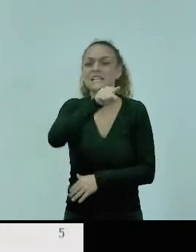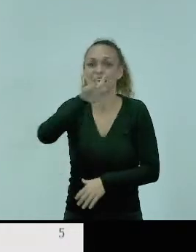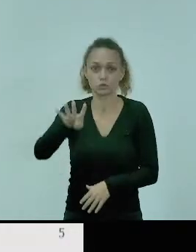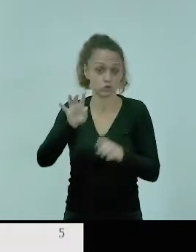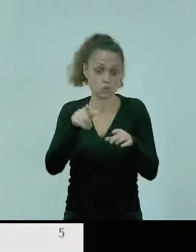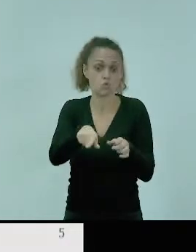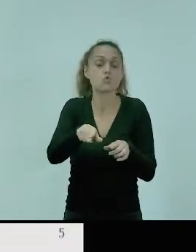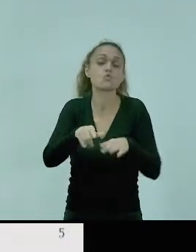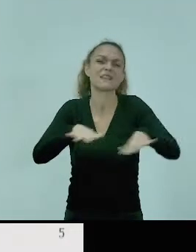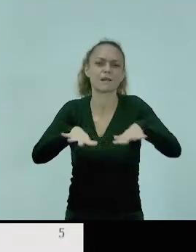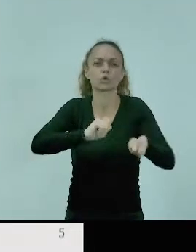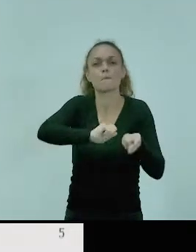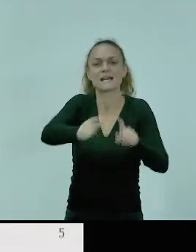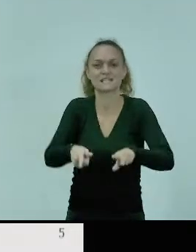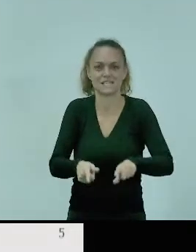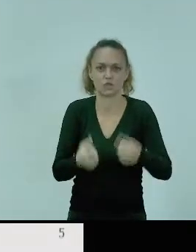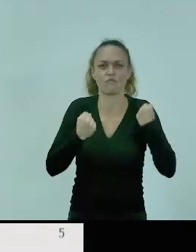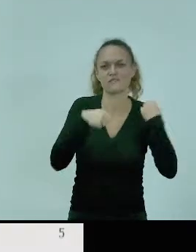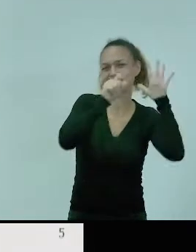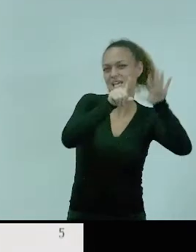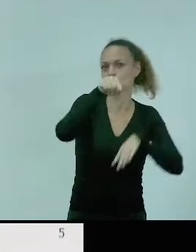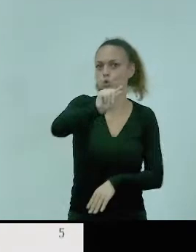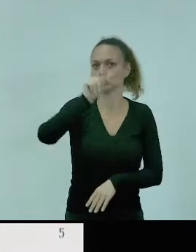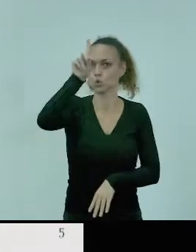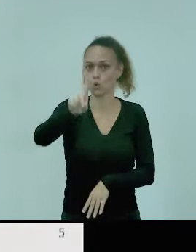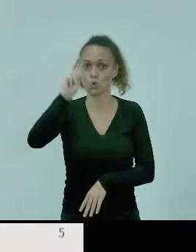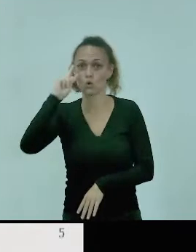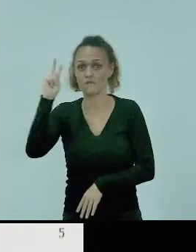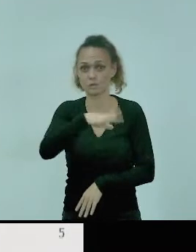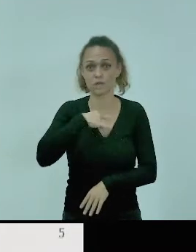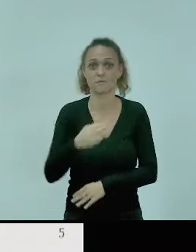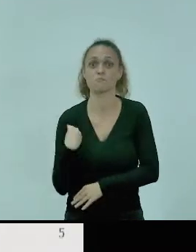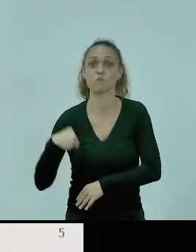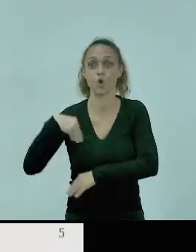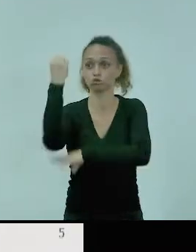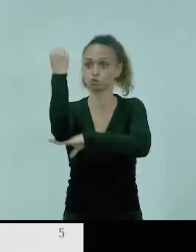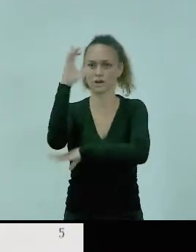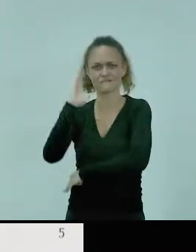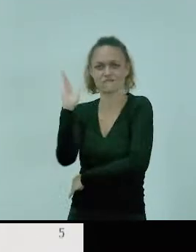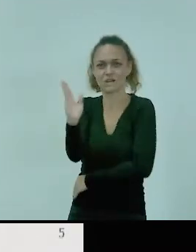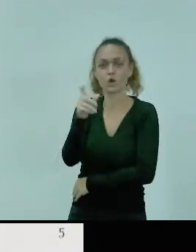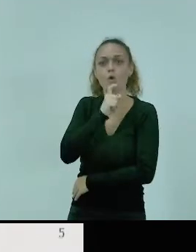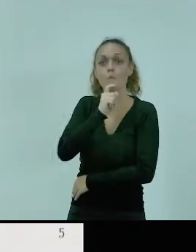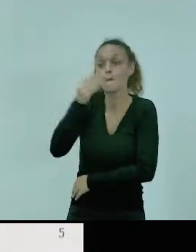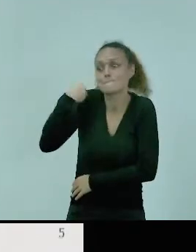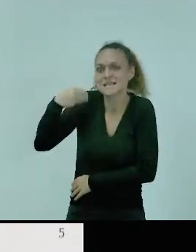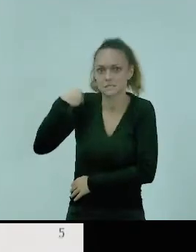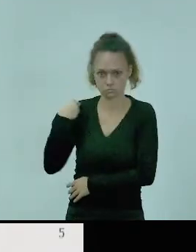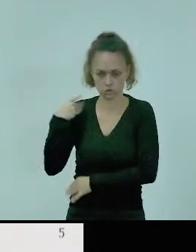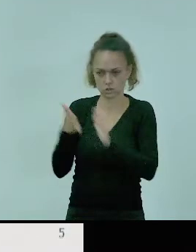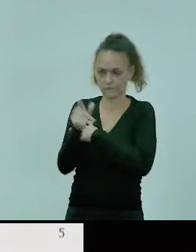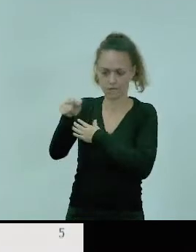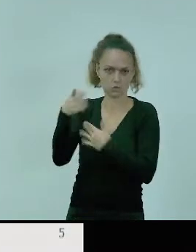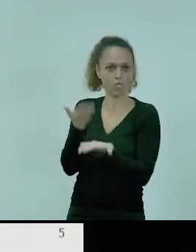6.1, y podéis ver que el daño que produjo en la torre es exactamente el mismo, lo que nos está diciendo que es un fenómeno